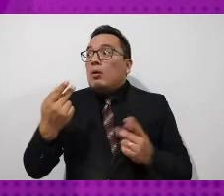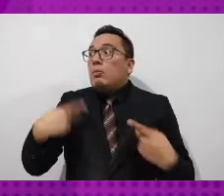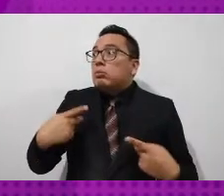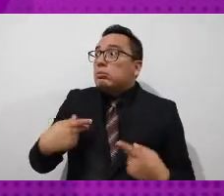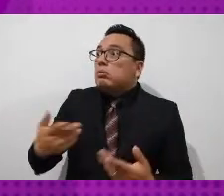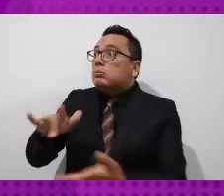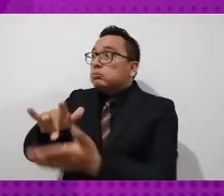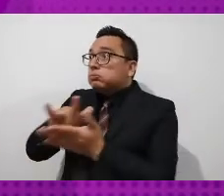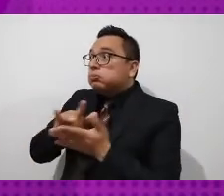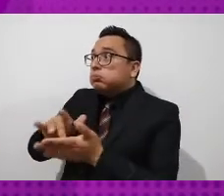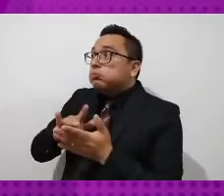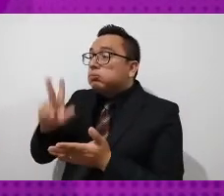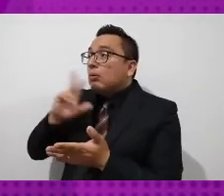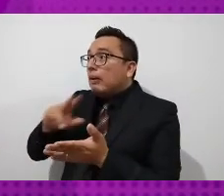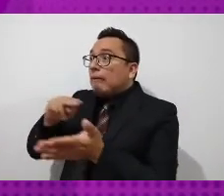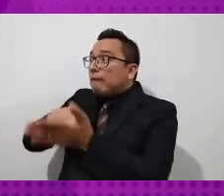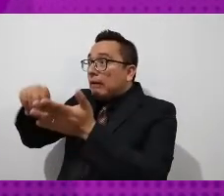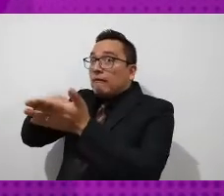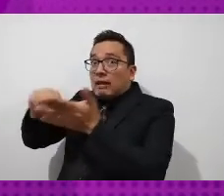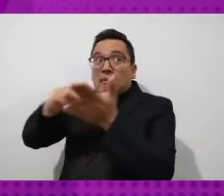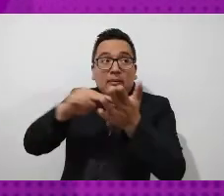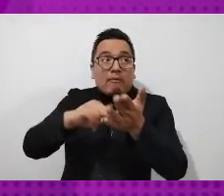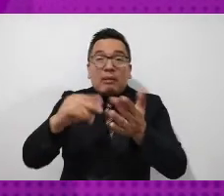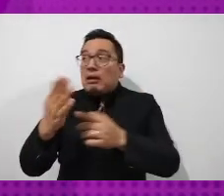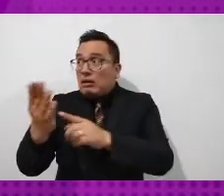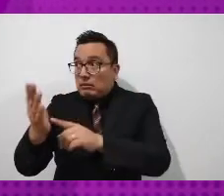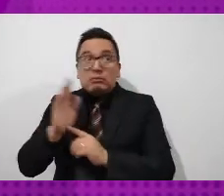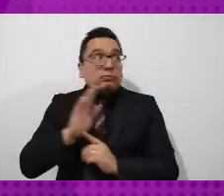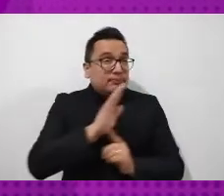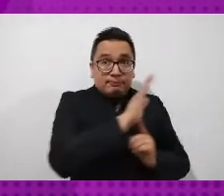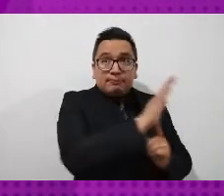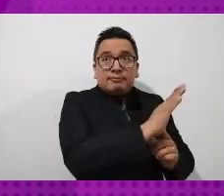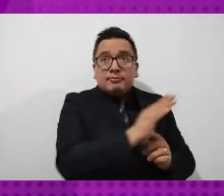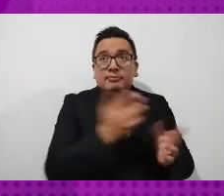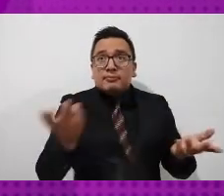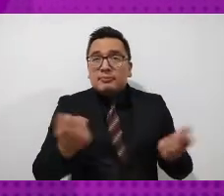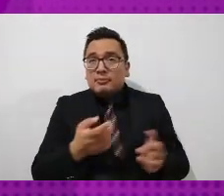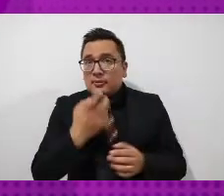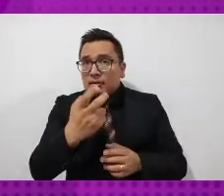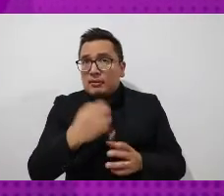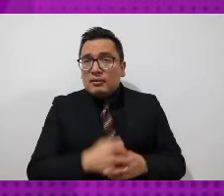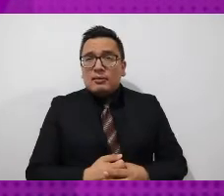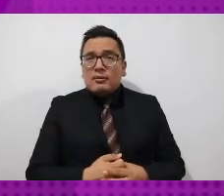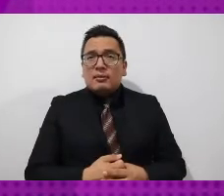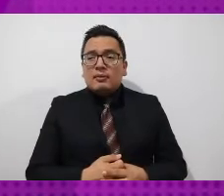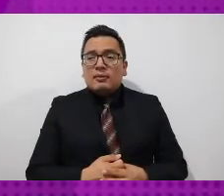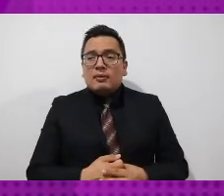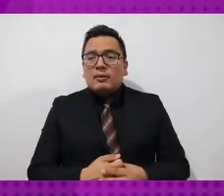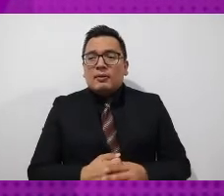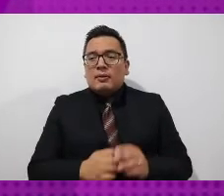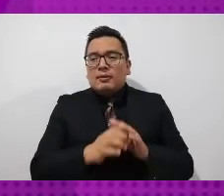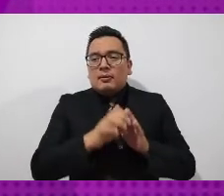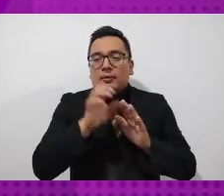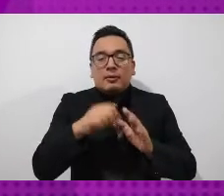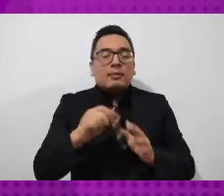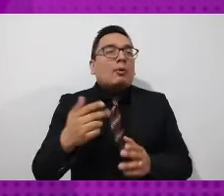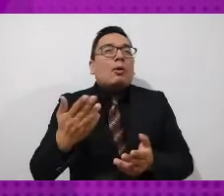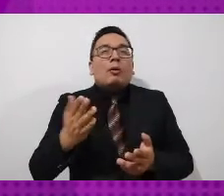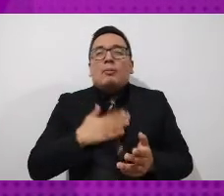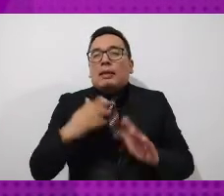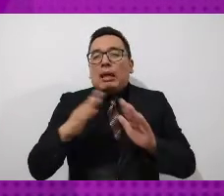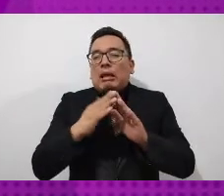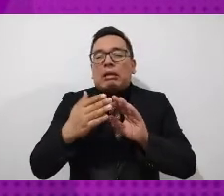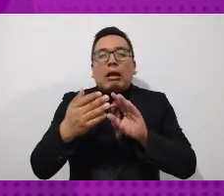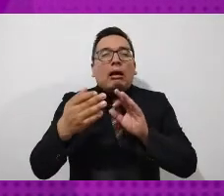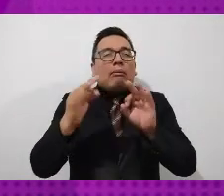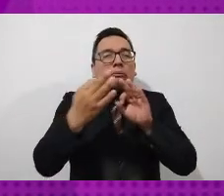decido presentar una iniciativa popular y lo puedo hacer aunque no tenga la firma de un grupo de personas, por ejemplo, que viven en mi colonia, que viven en el